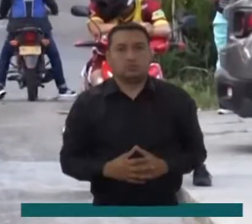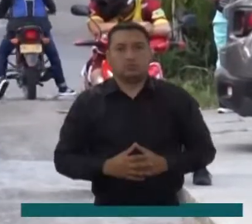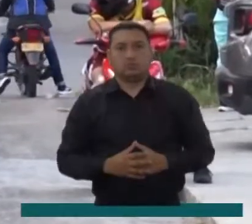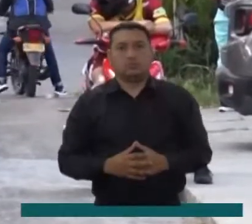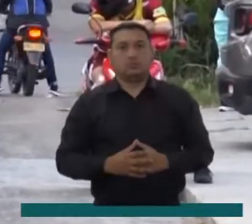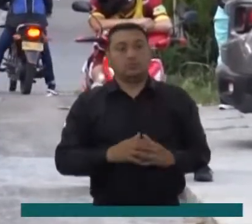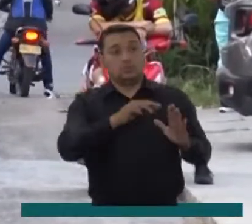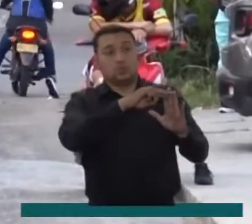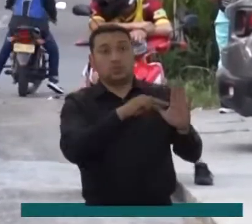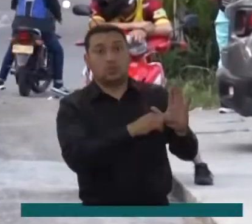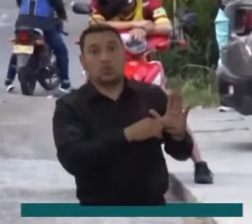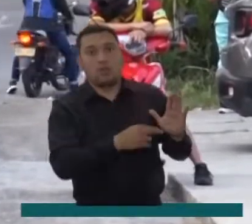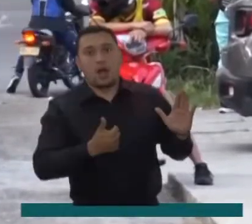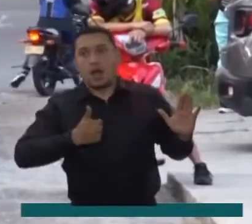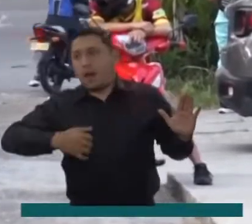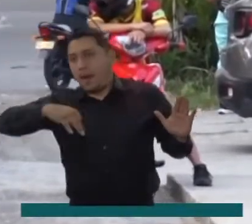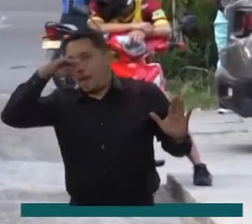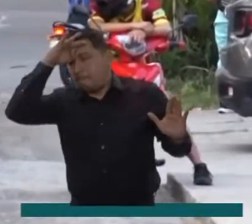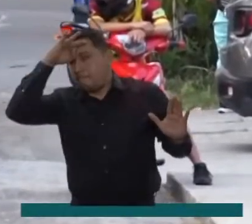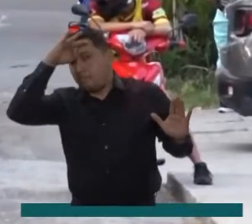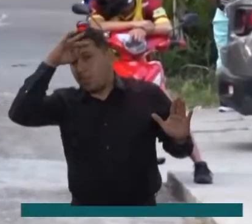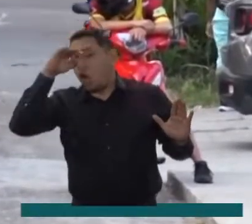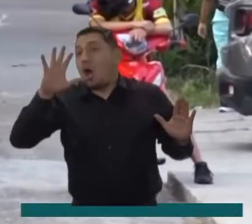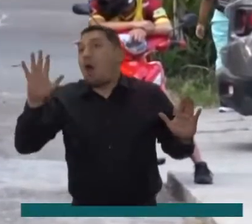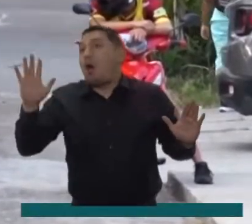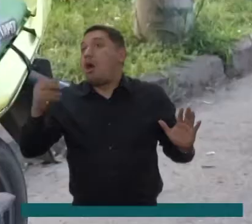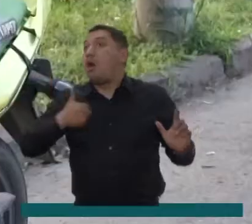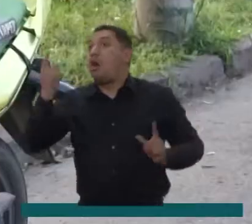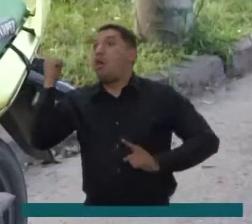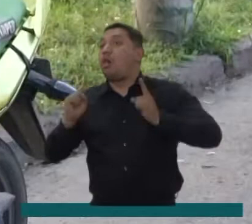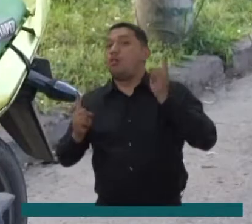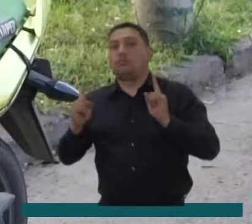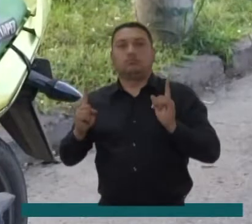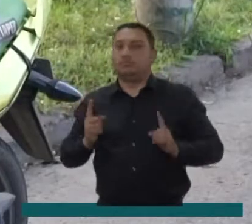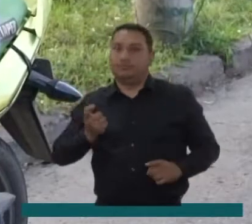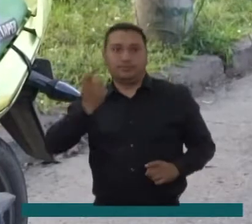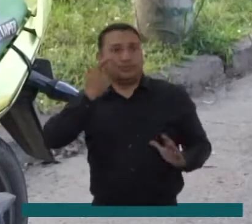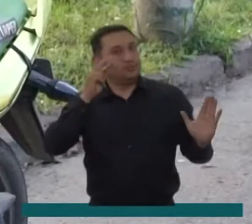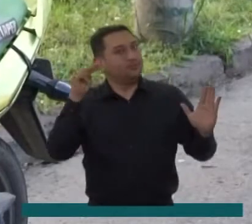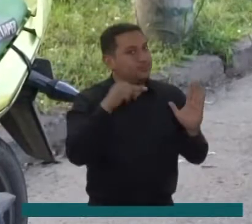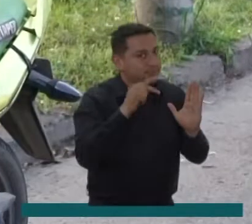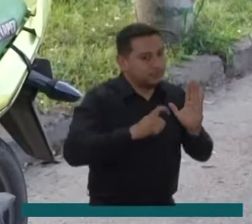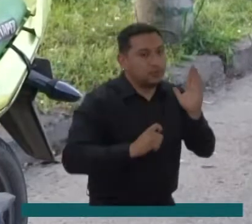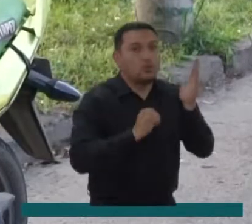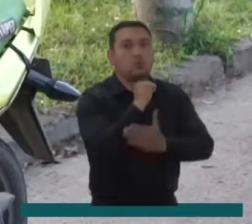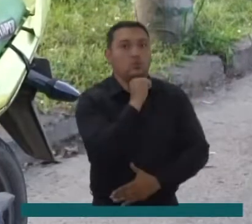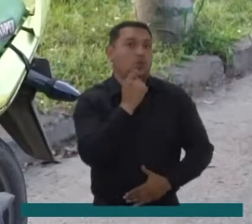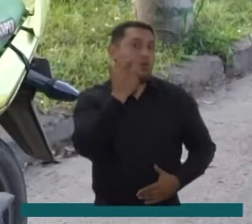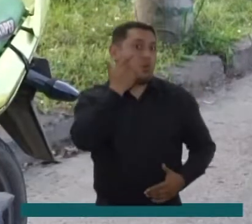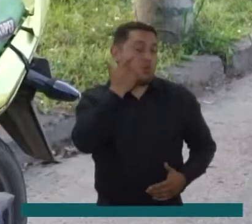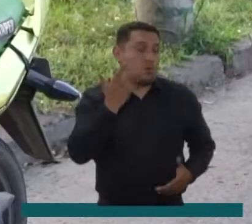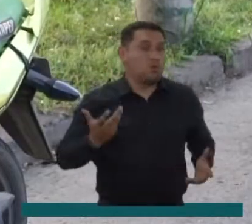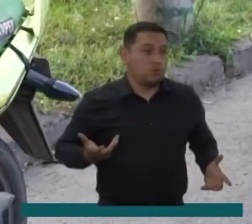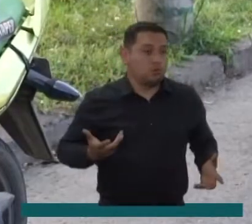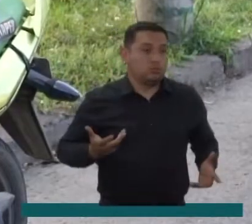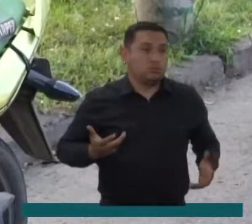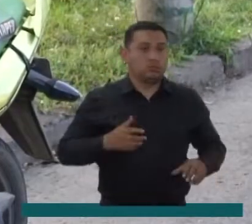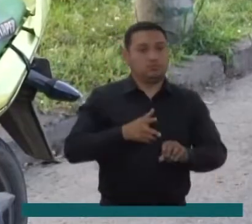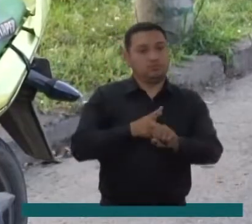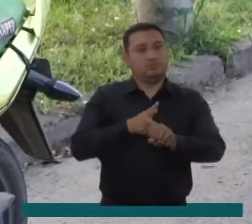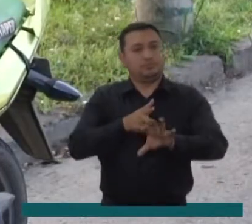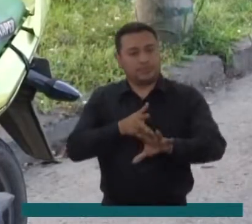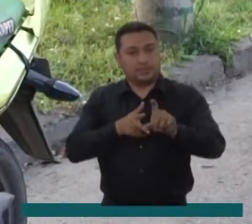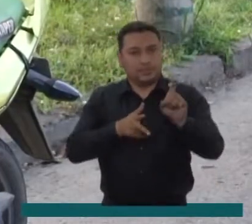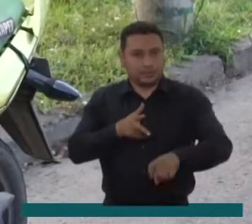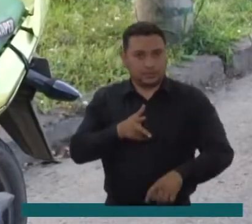Desconocer la norma no implica que el infractor no sea multado. Parar sobre las cebras blancas es una infracción que amerita un comparendo.